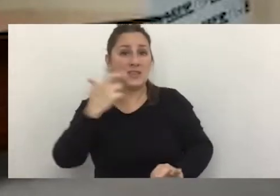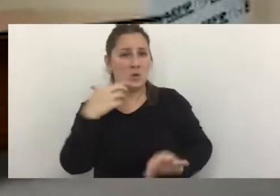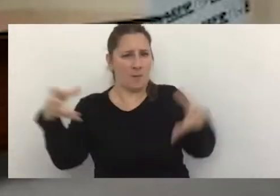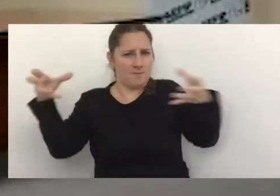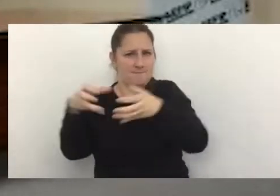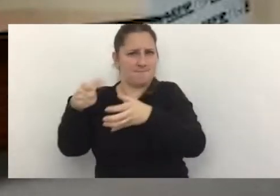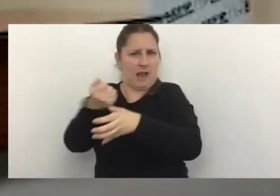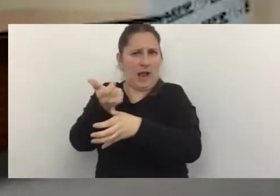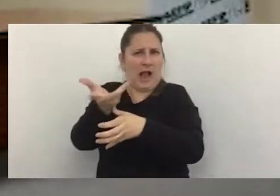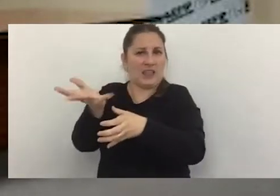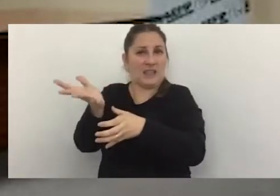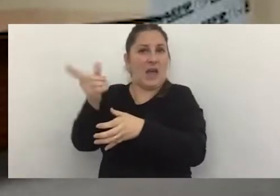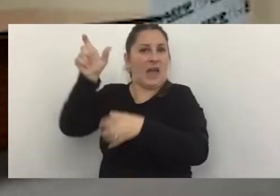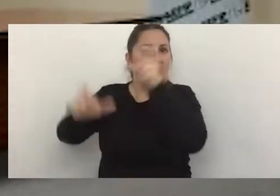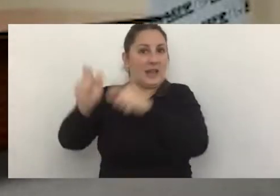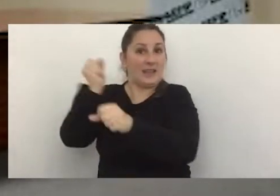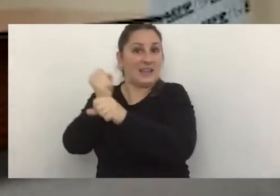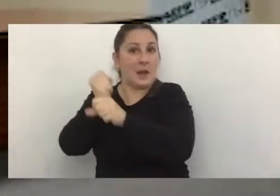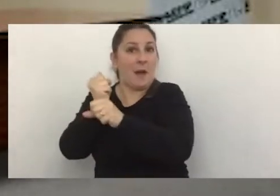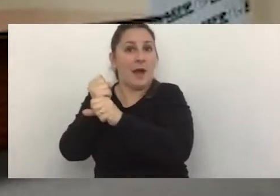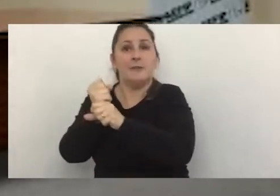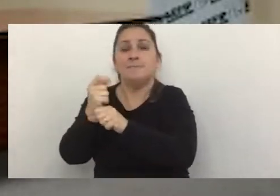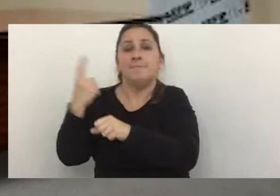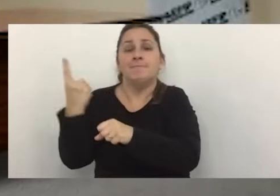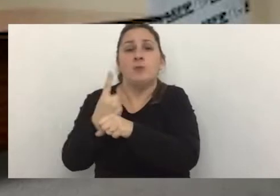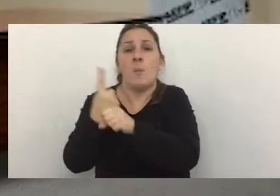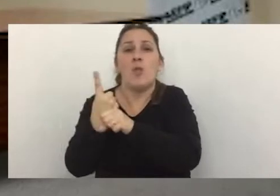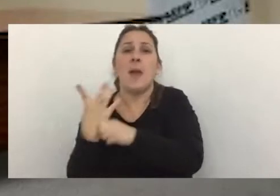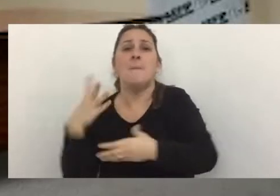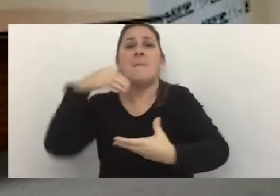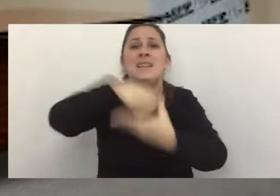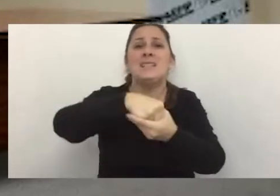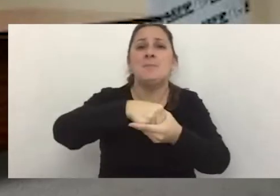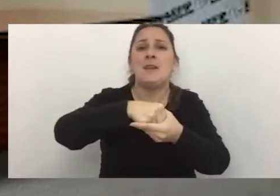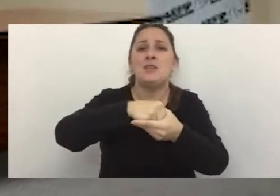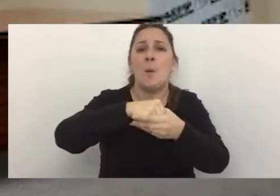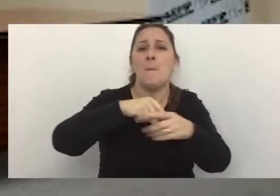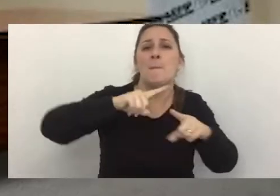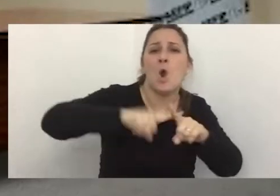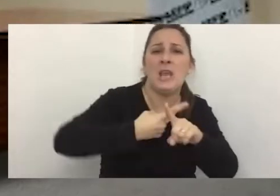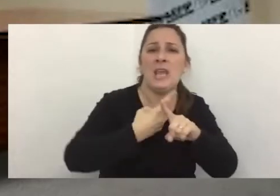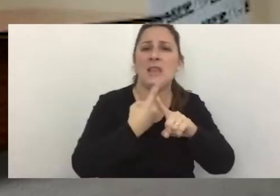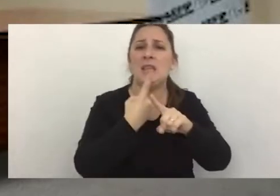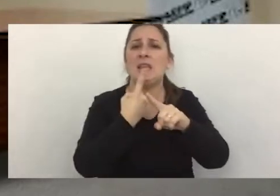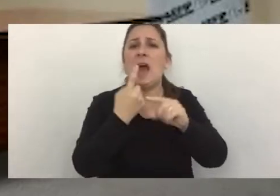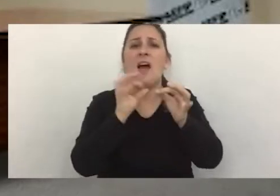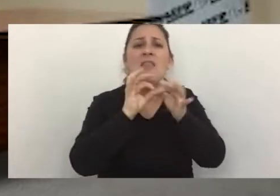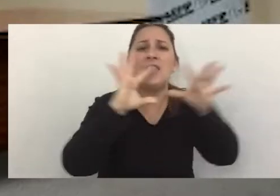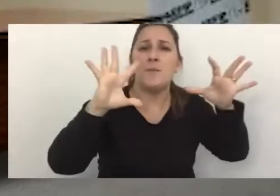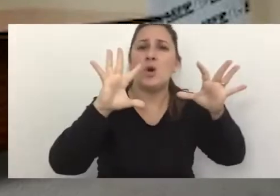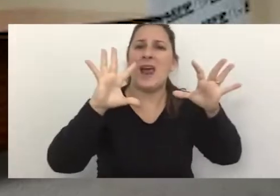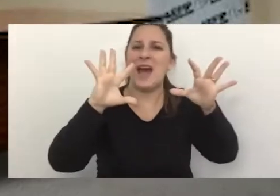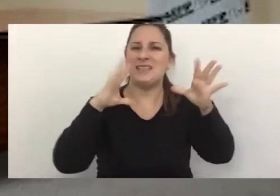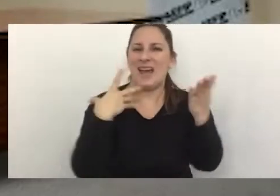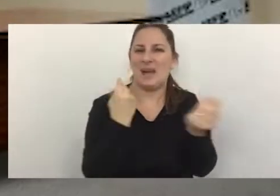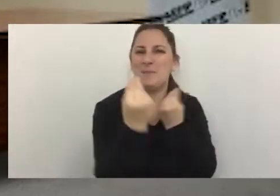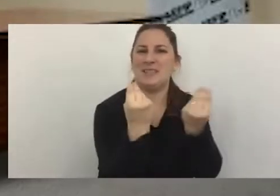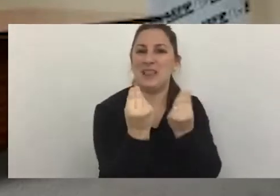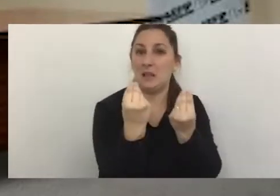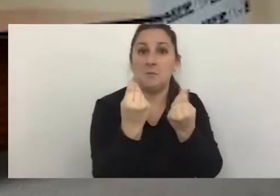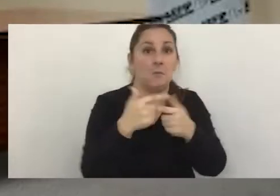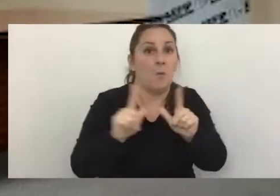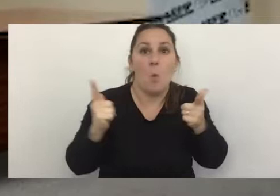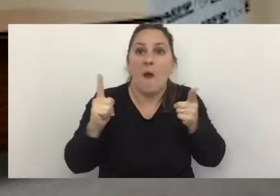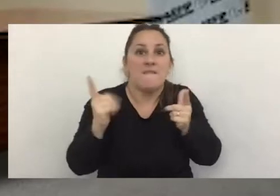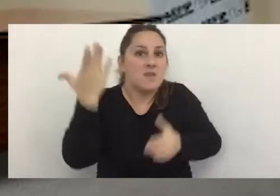la clase trabajadora, que no tenía posibilidad de participación política en lo que era la democracia representativa. No existía